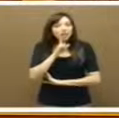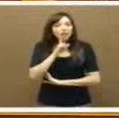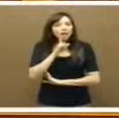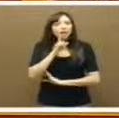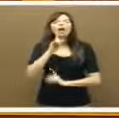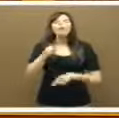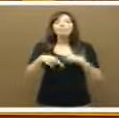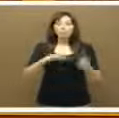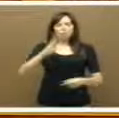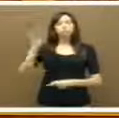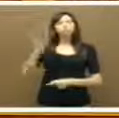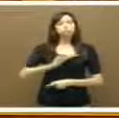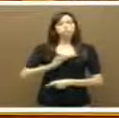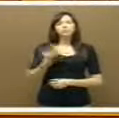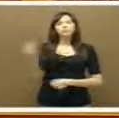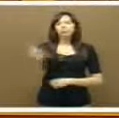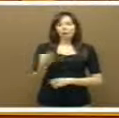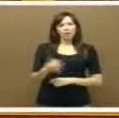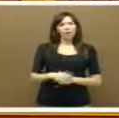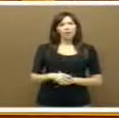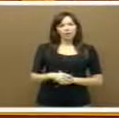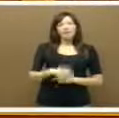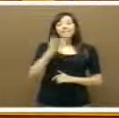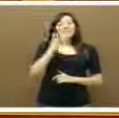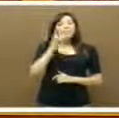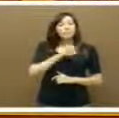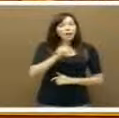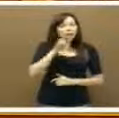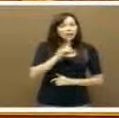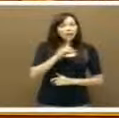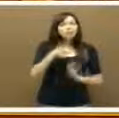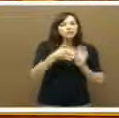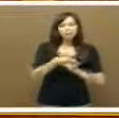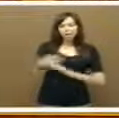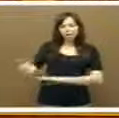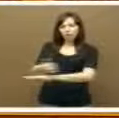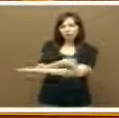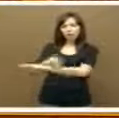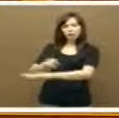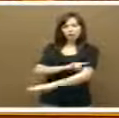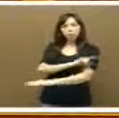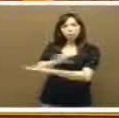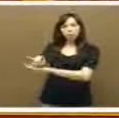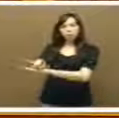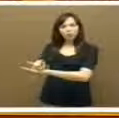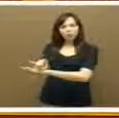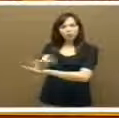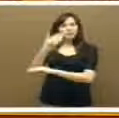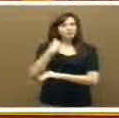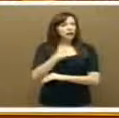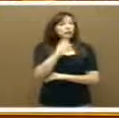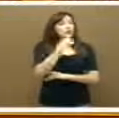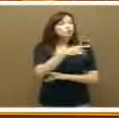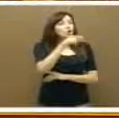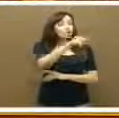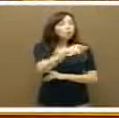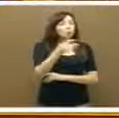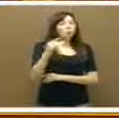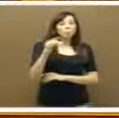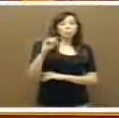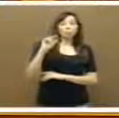hay que pagar las responsabilidades, porque aquí, si se miente, se engaña al pueblo extremeño. Ya le he dicho. Todo lo que dice usted en la primera